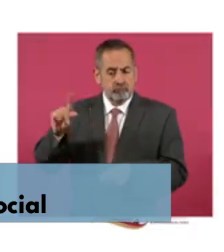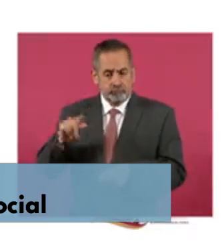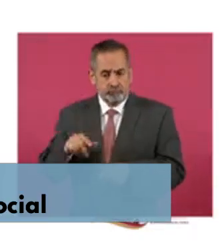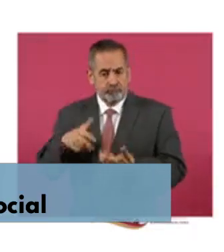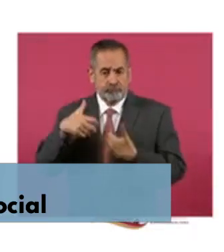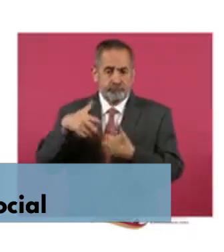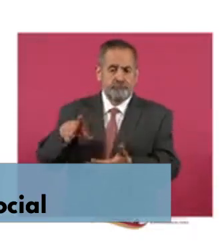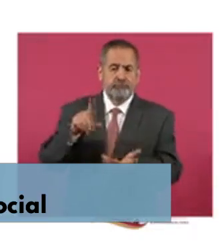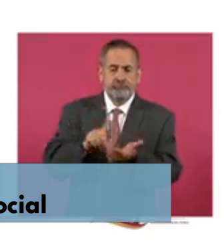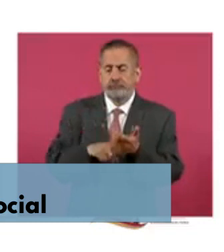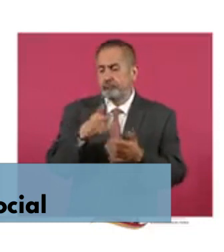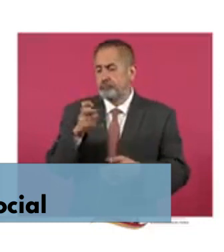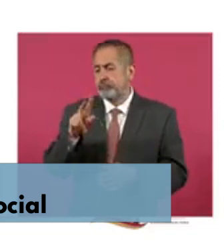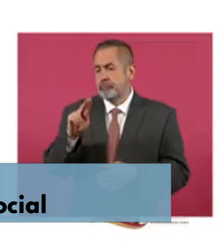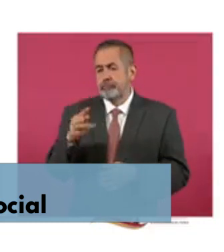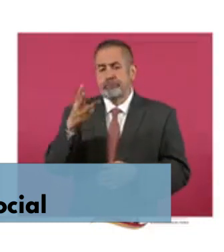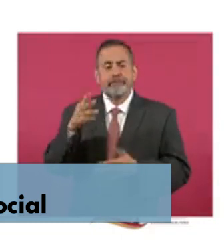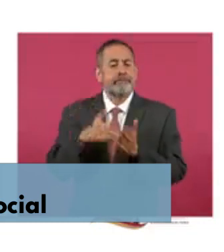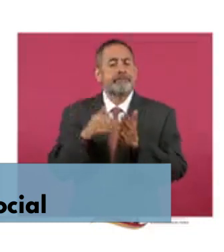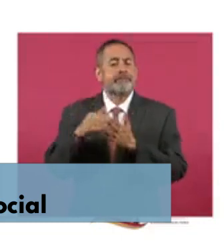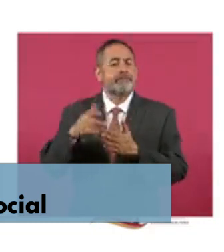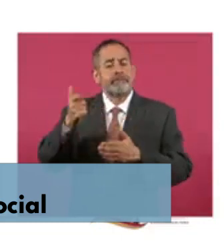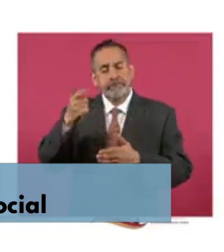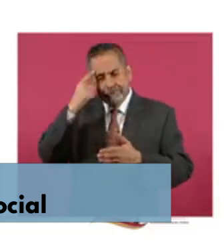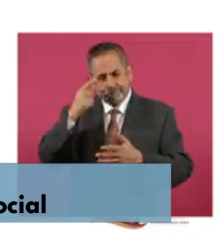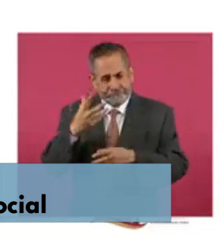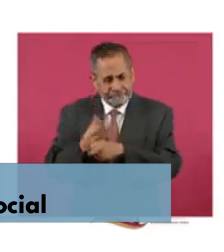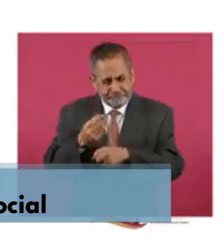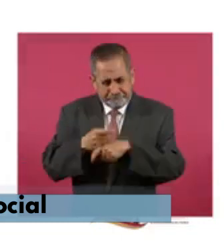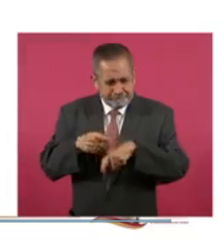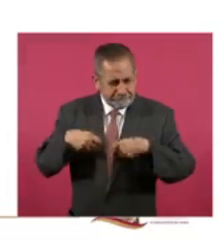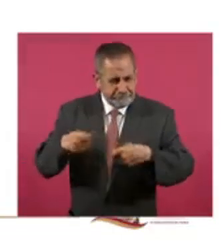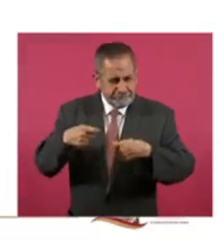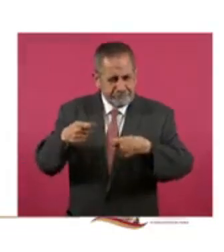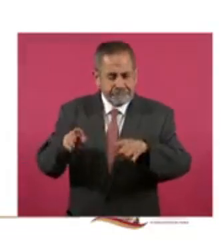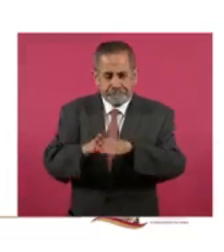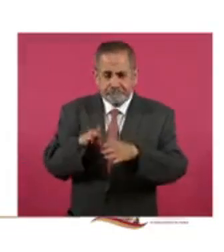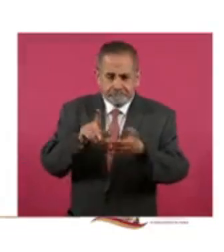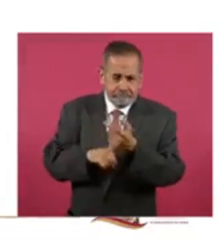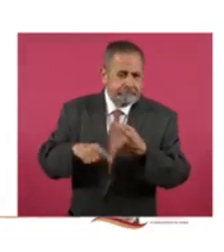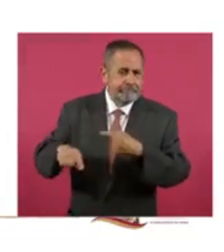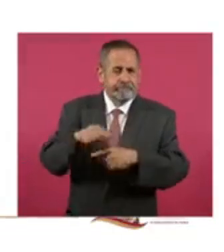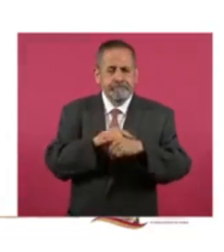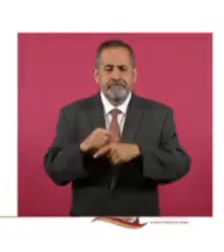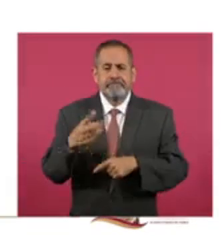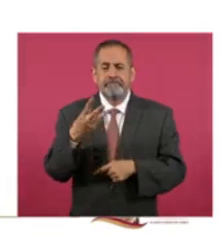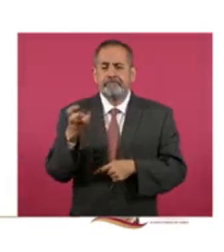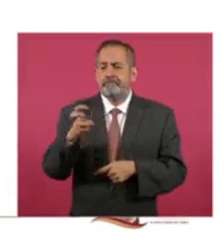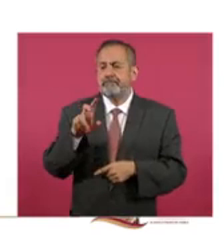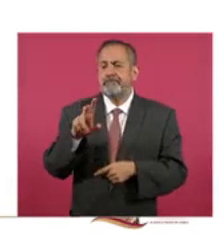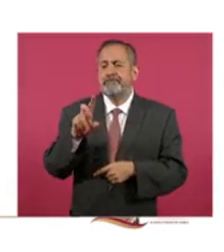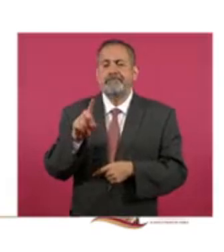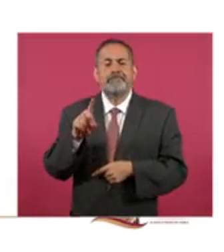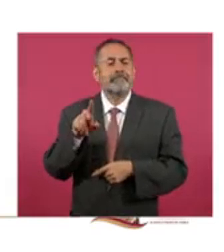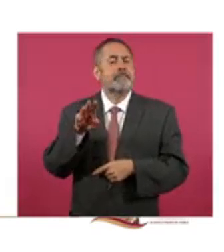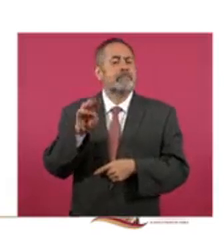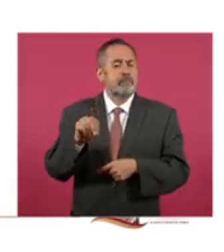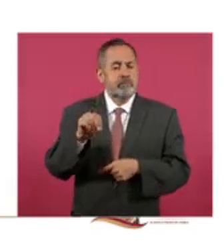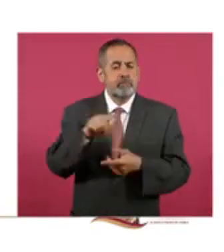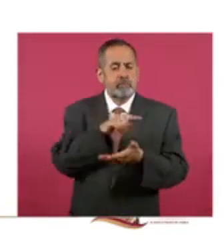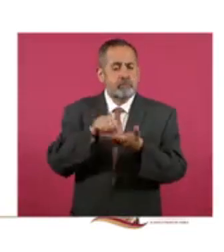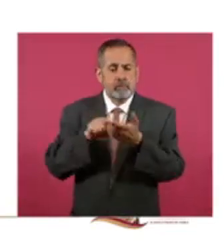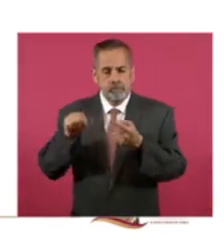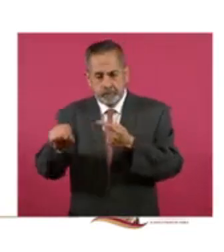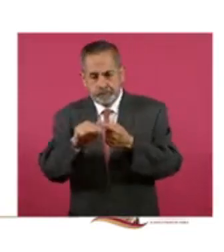de 1.283 millones de pesos tanto en acciones de conservación entre 179 unidades médicas y